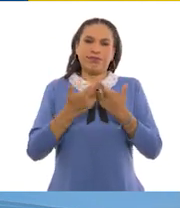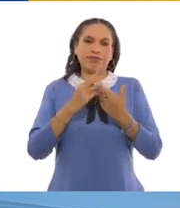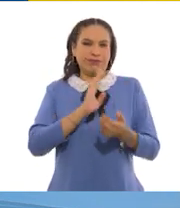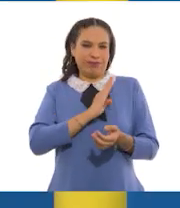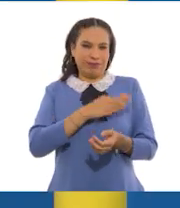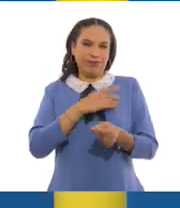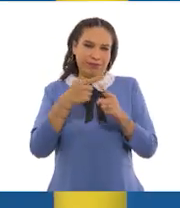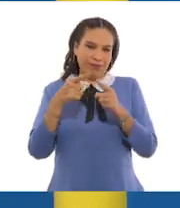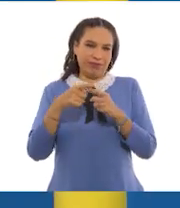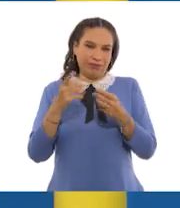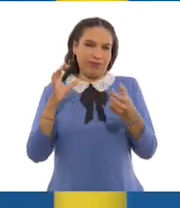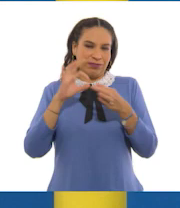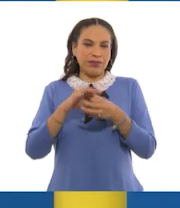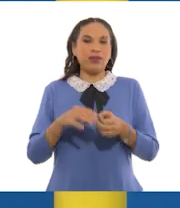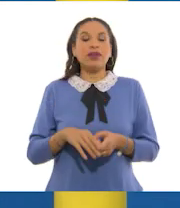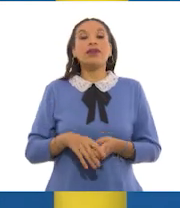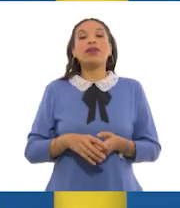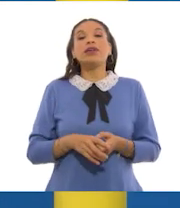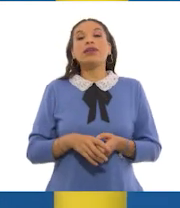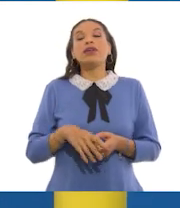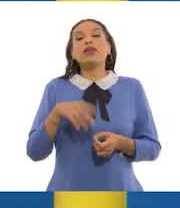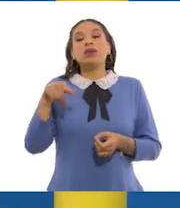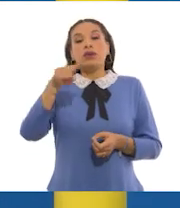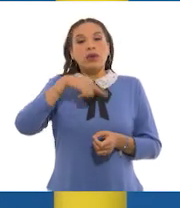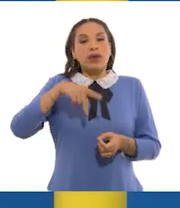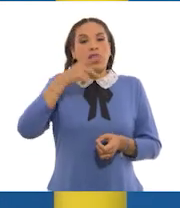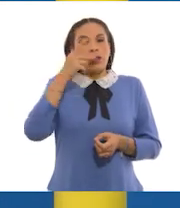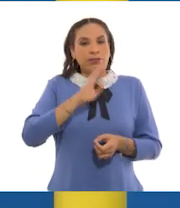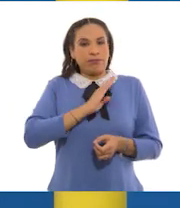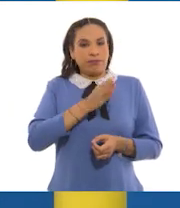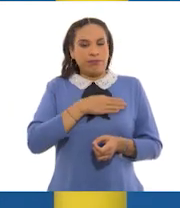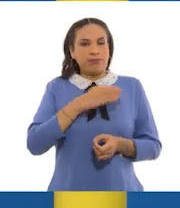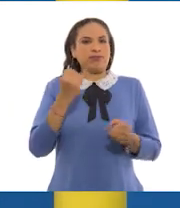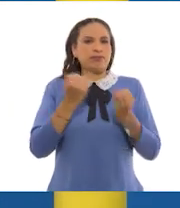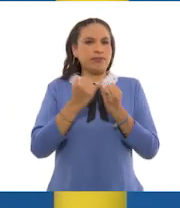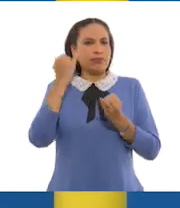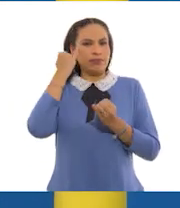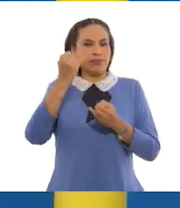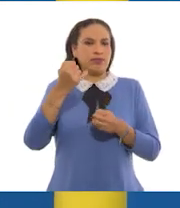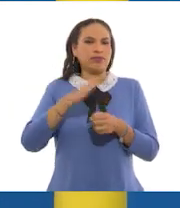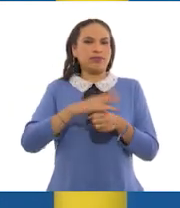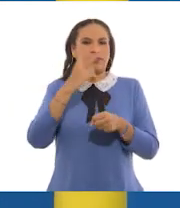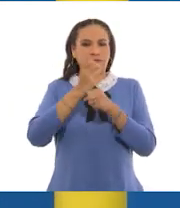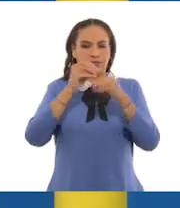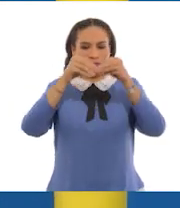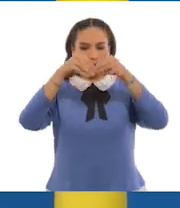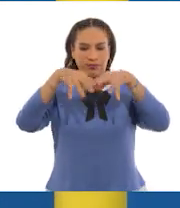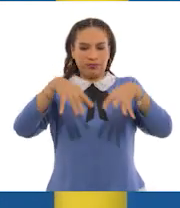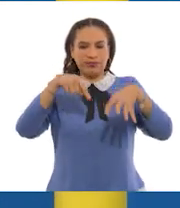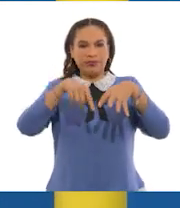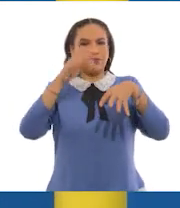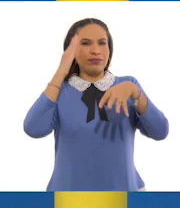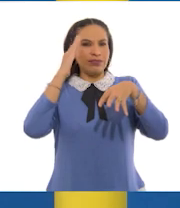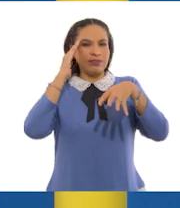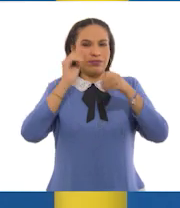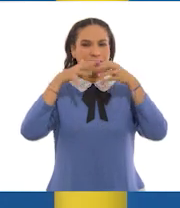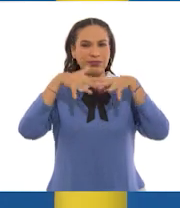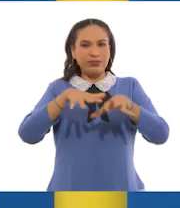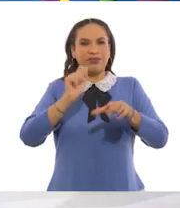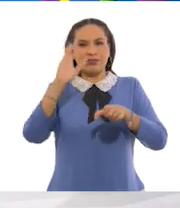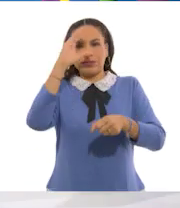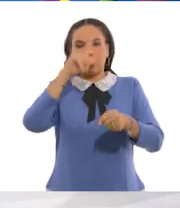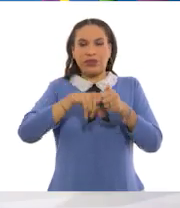español. Y bueno, como nosotros hablamos español, me imagino que la segunda raíz del mestizaje cultural fue la cultura española,